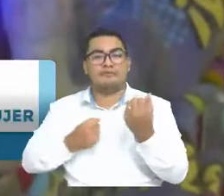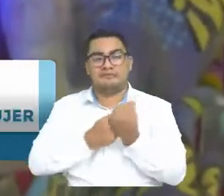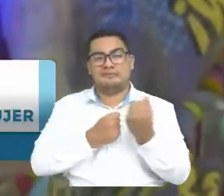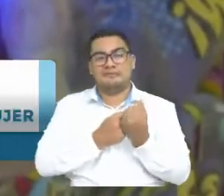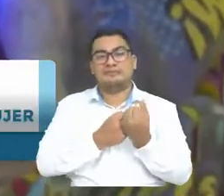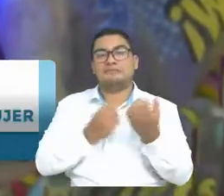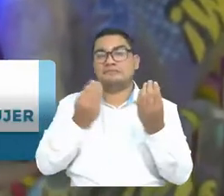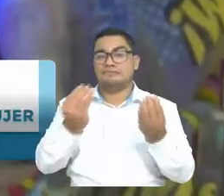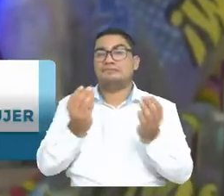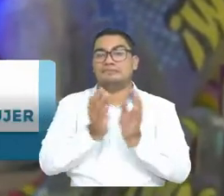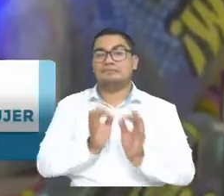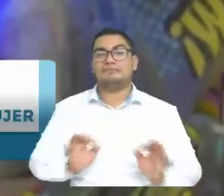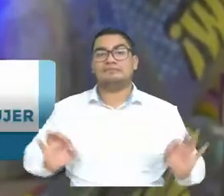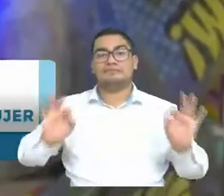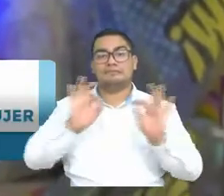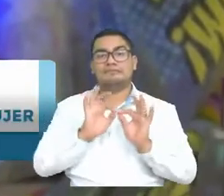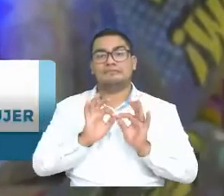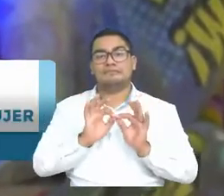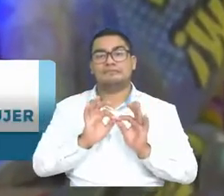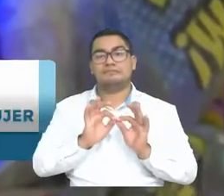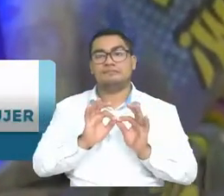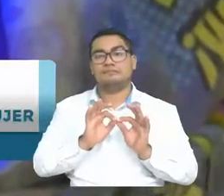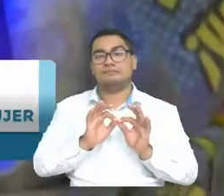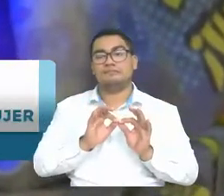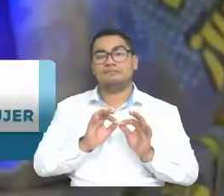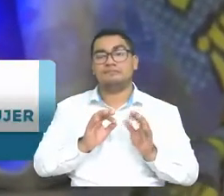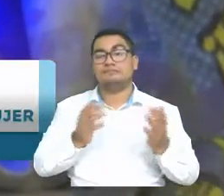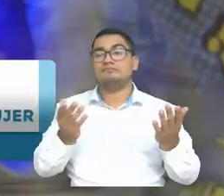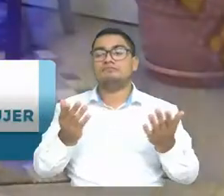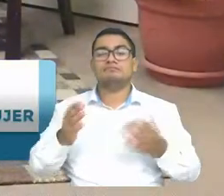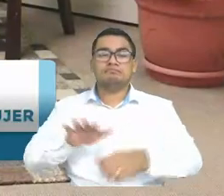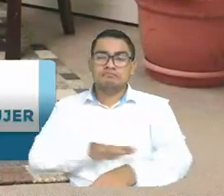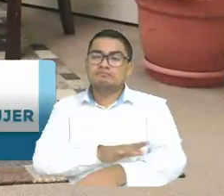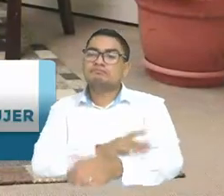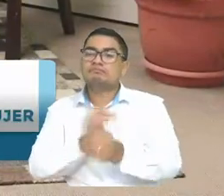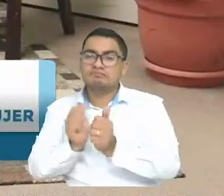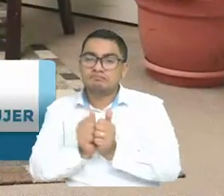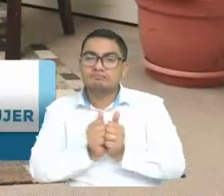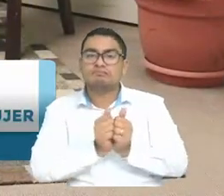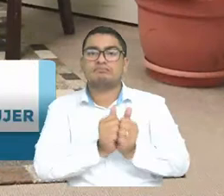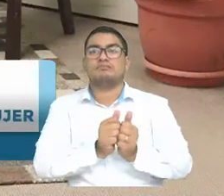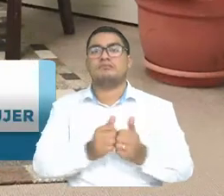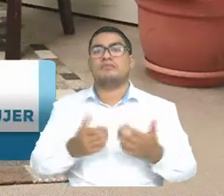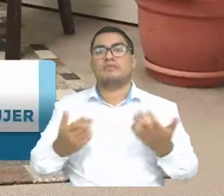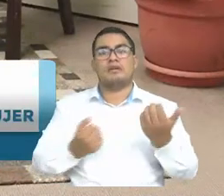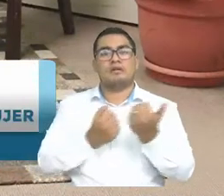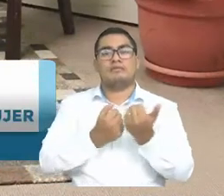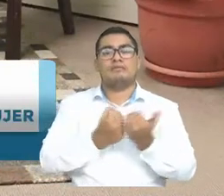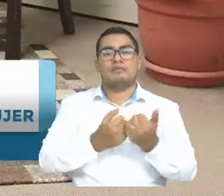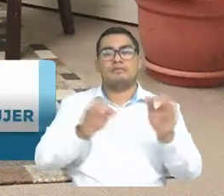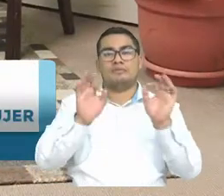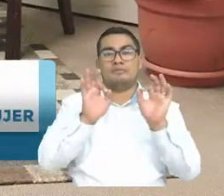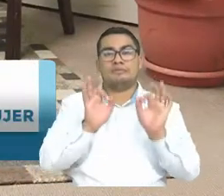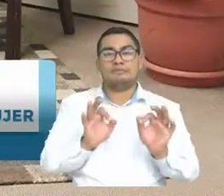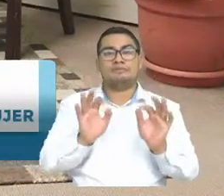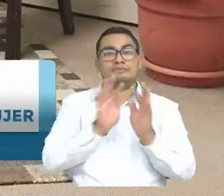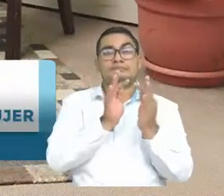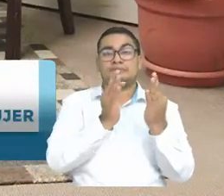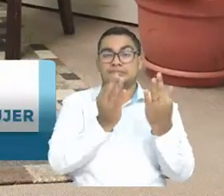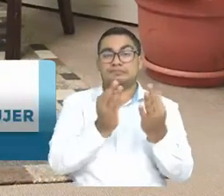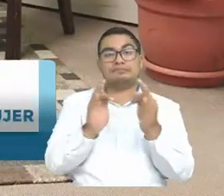es muy importante. Tiene que sentirse acompañada. Correcto, ella tiene que sentirse acompañada por apoyada. Su entorno, apoyada por su entorno